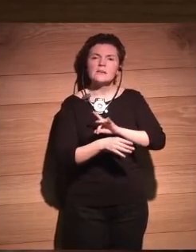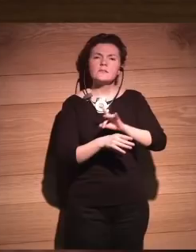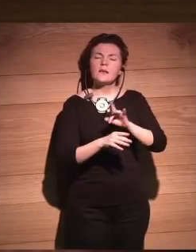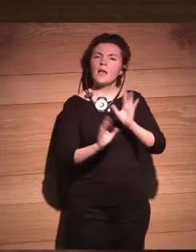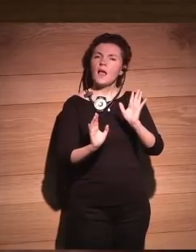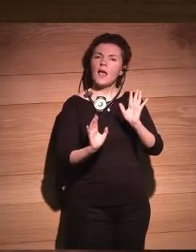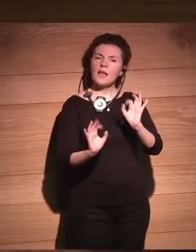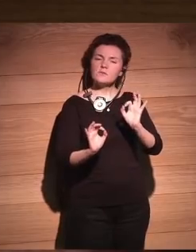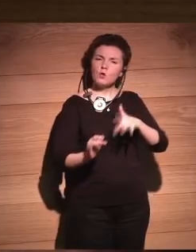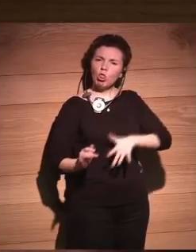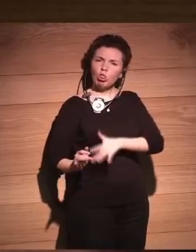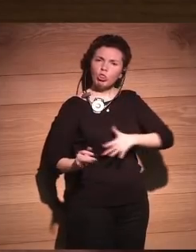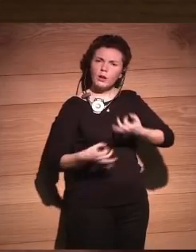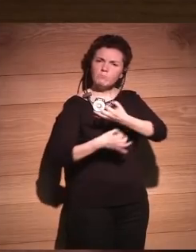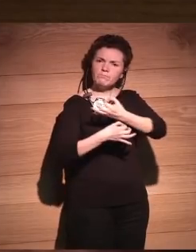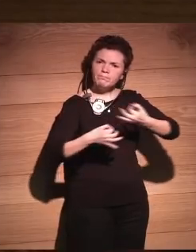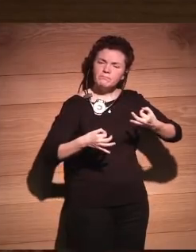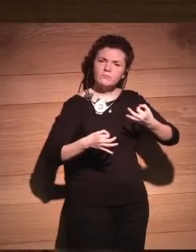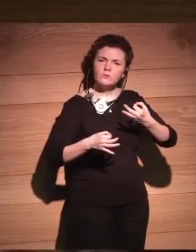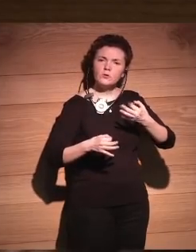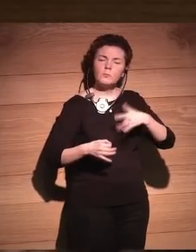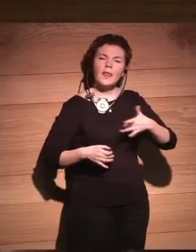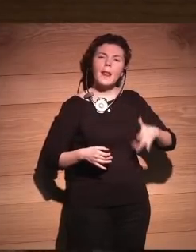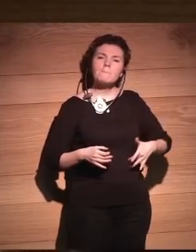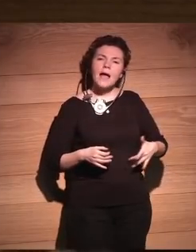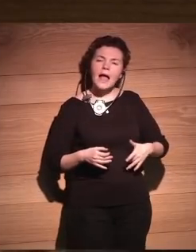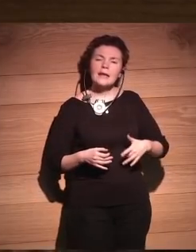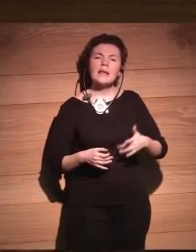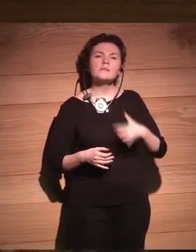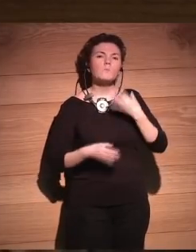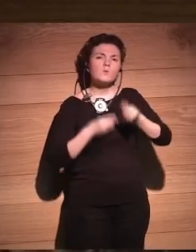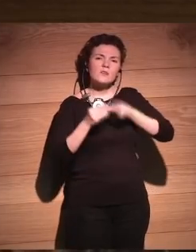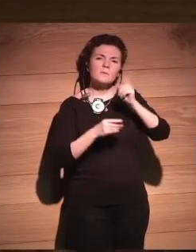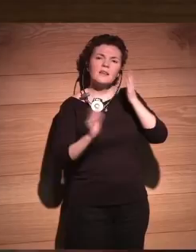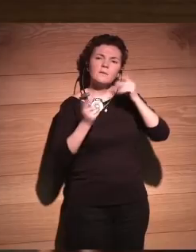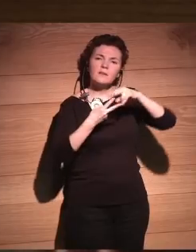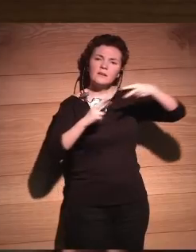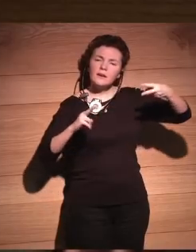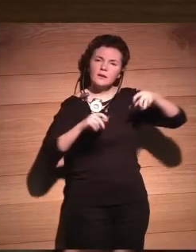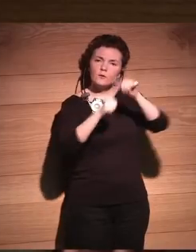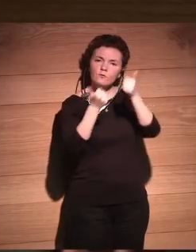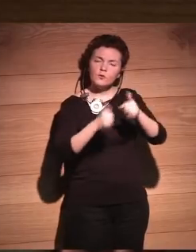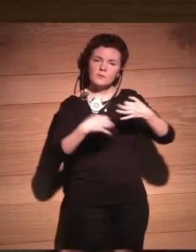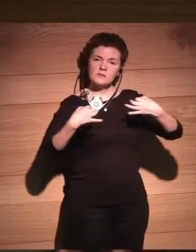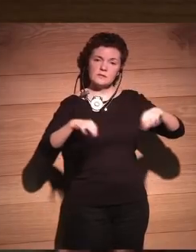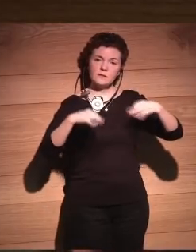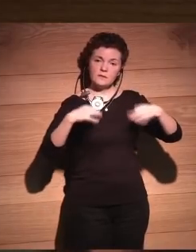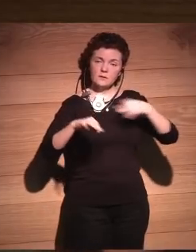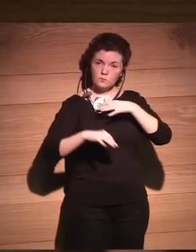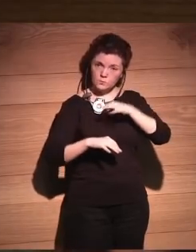está muy ubicada de forma muy específica, a lo mejor en el páncreas, y también se puede utilizar terapia génica de forma